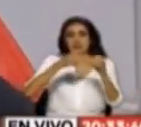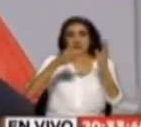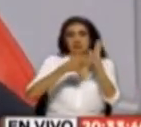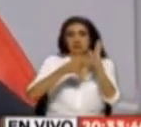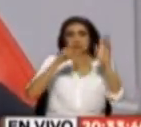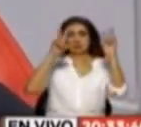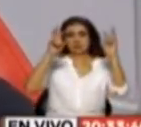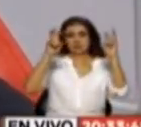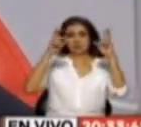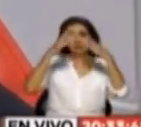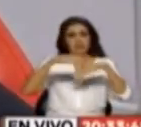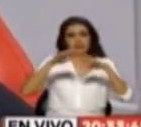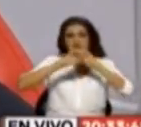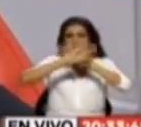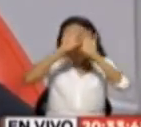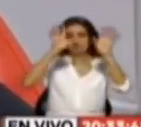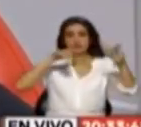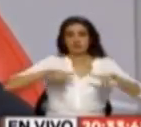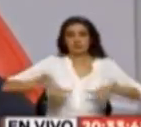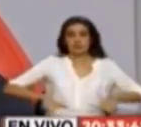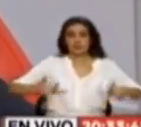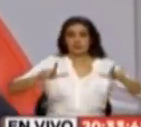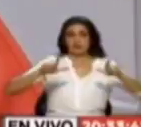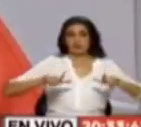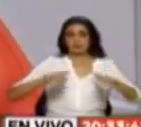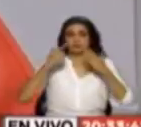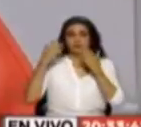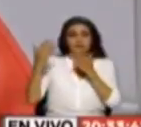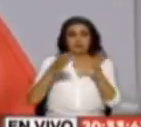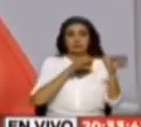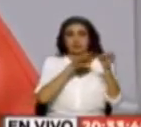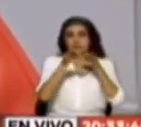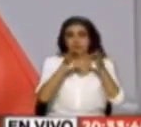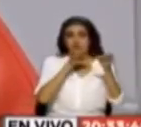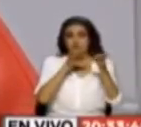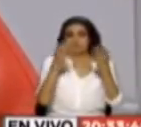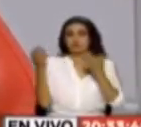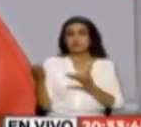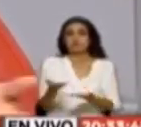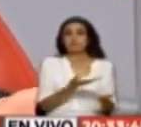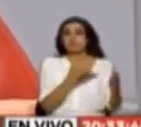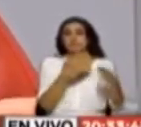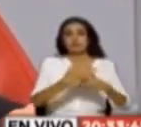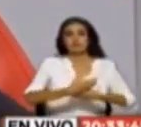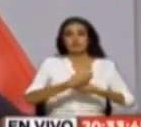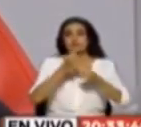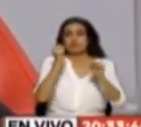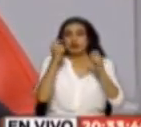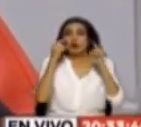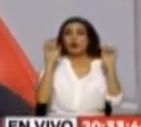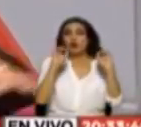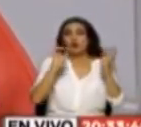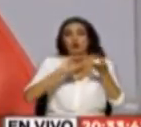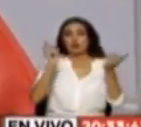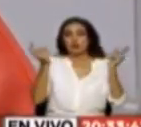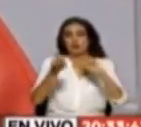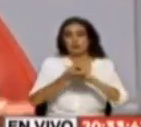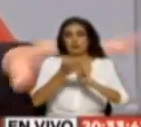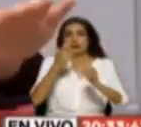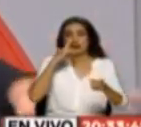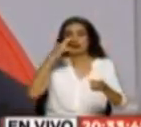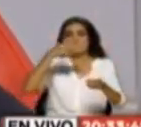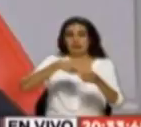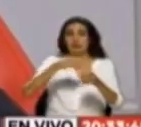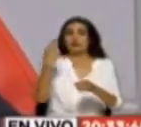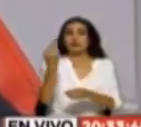tema que ya lo deja claro el presidente y el equipo económico respecto a que lo único que fue ajustado, digamos, en términos de combustibles